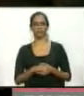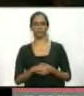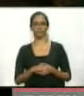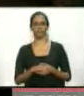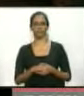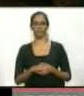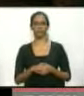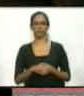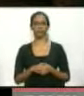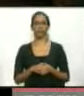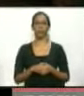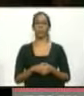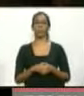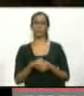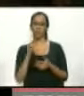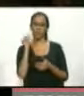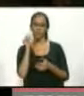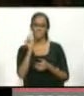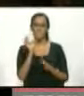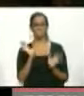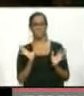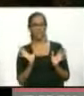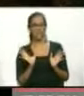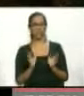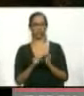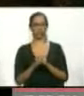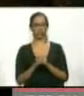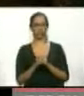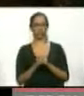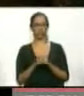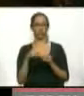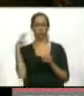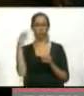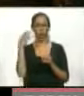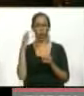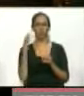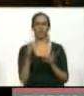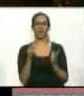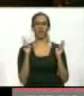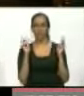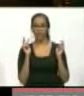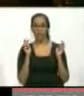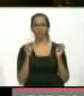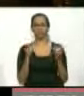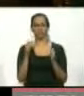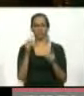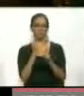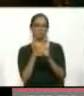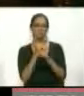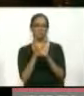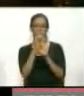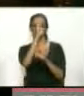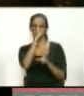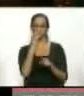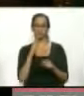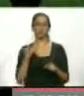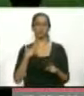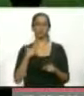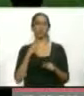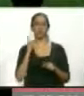poniéndonos menos beligerantes una gran colombia contemporánea rivalizaría con brasil o argentina también en lo